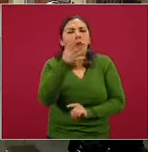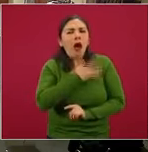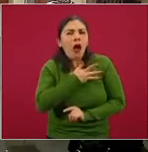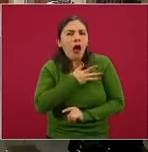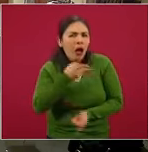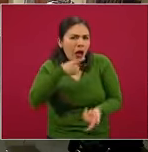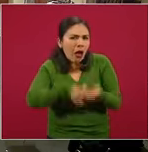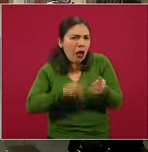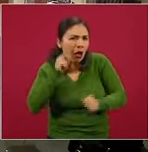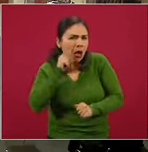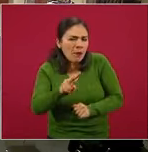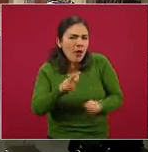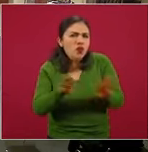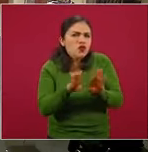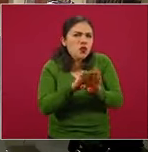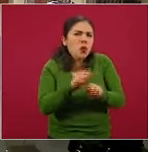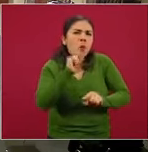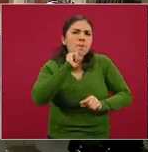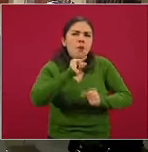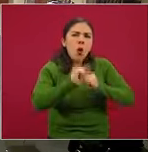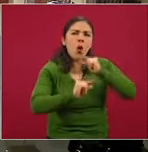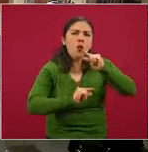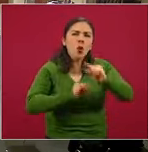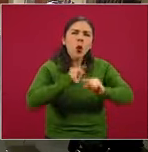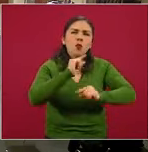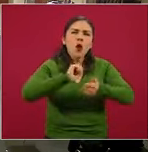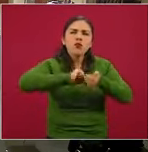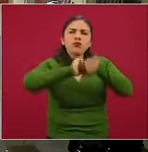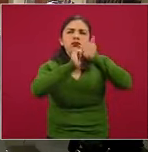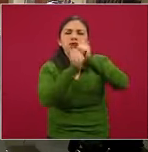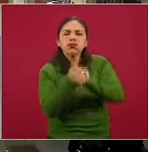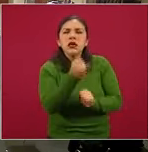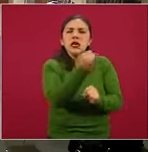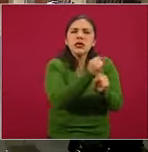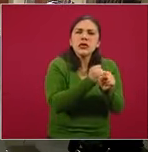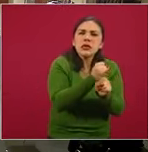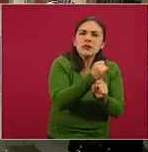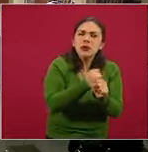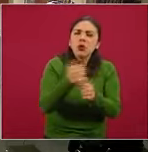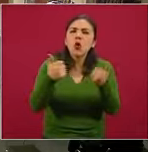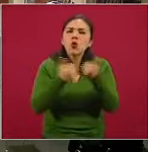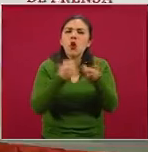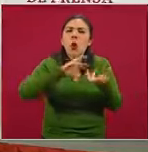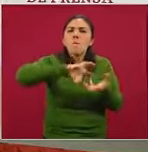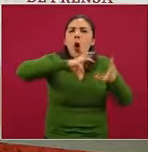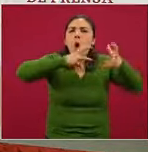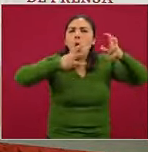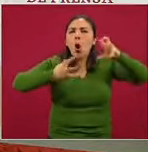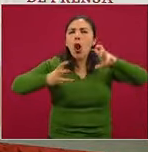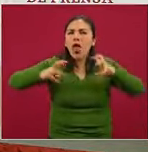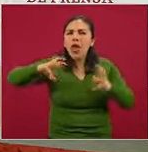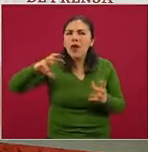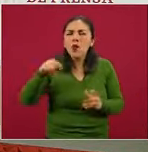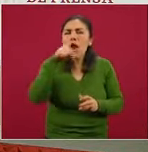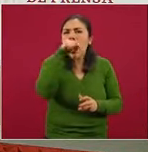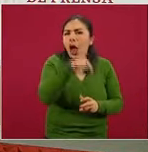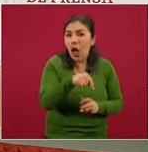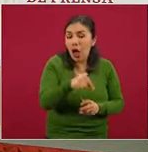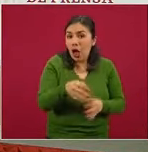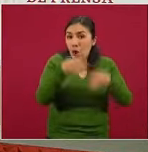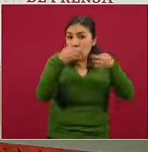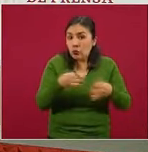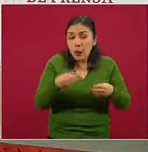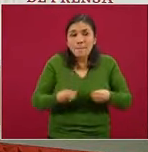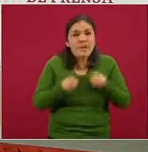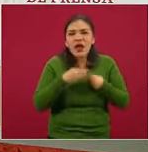un proceso gradual, empieza con las investigaciones que utilizan moléculas, sustancias inertes, es la parte que